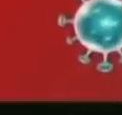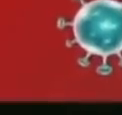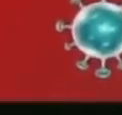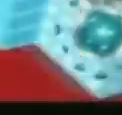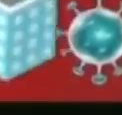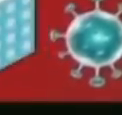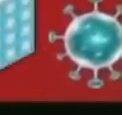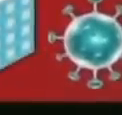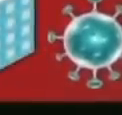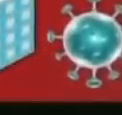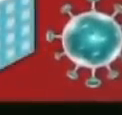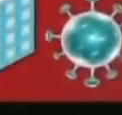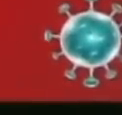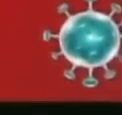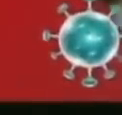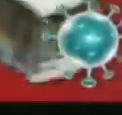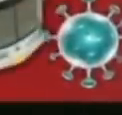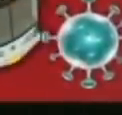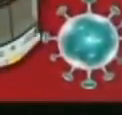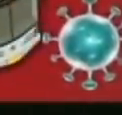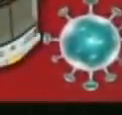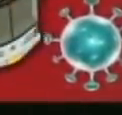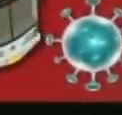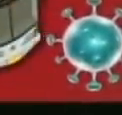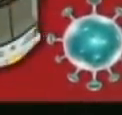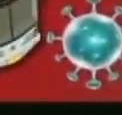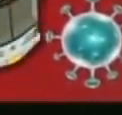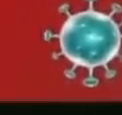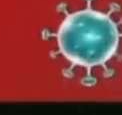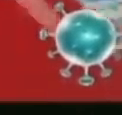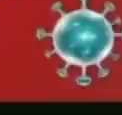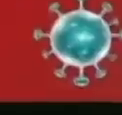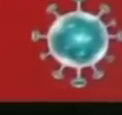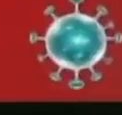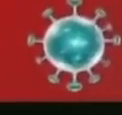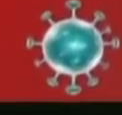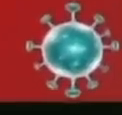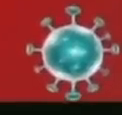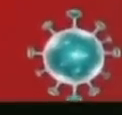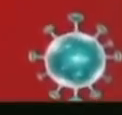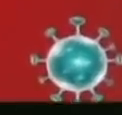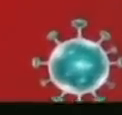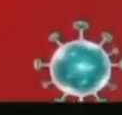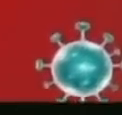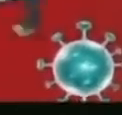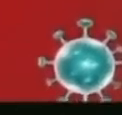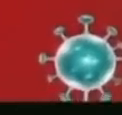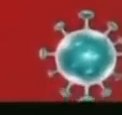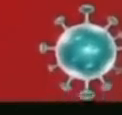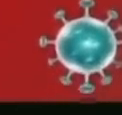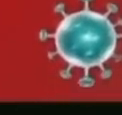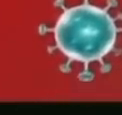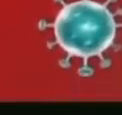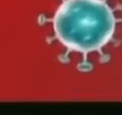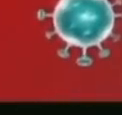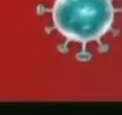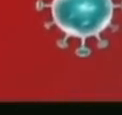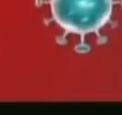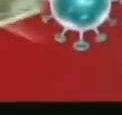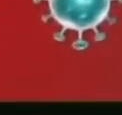Alto riesgo, hospitales, transporte público, mercados populares, ascensores,